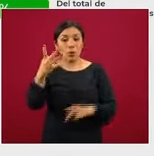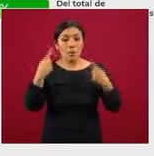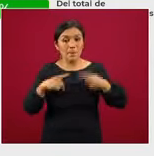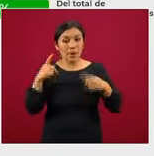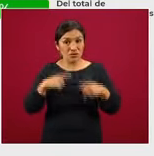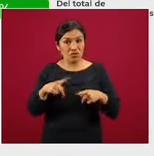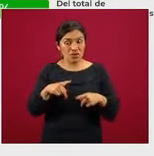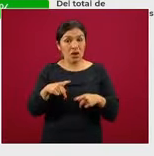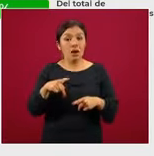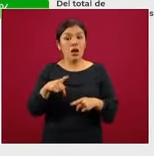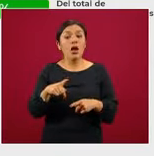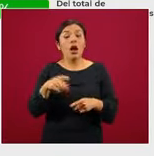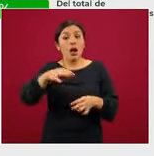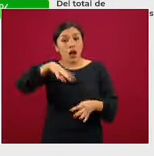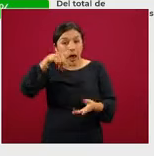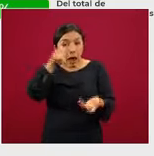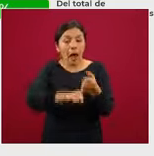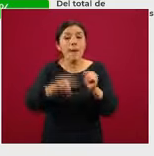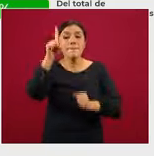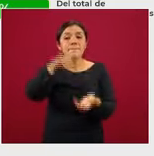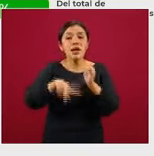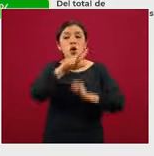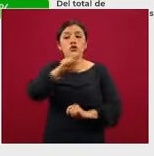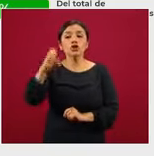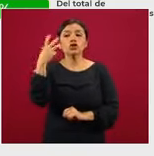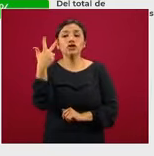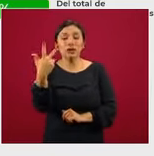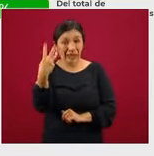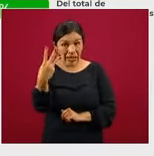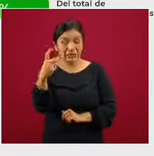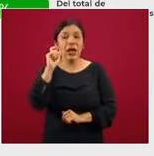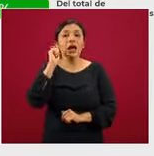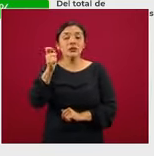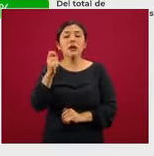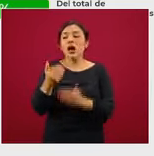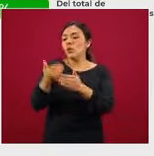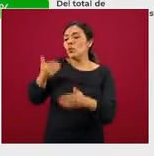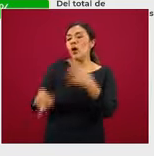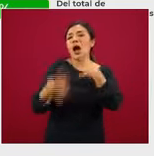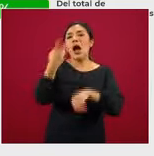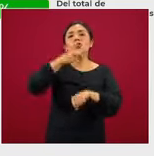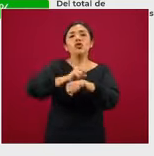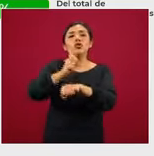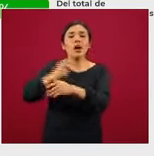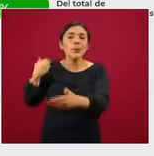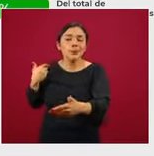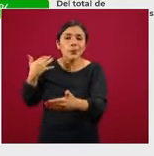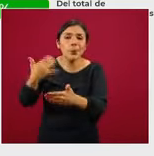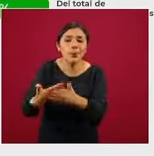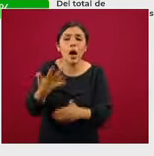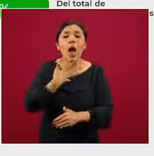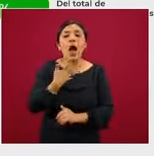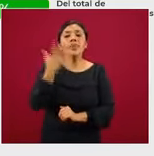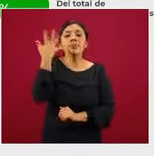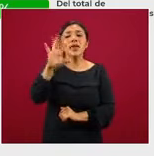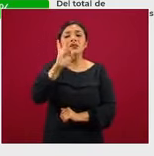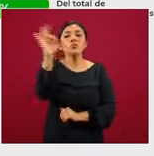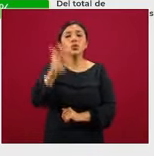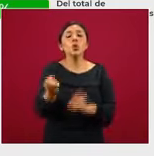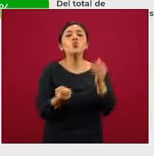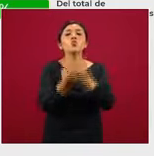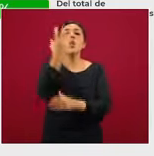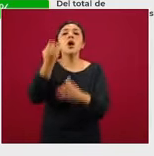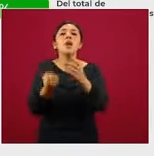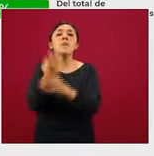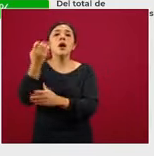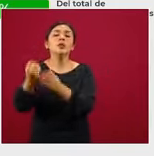10.564, 1.803 son de los últimos 14 días y tiene 10% de casos nuevos, de